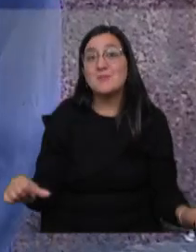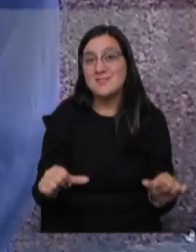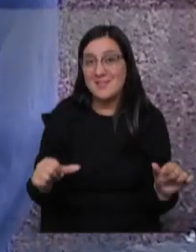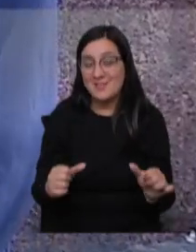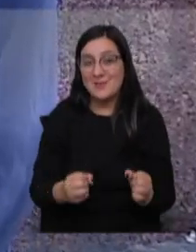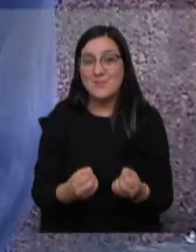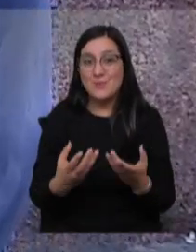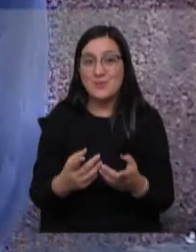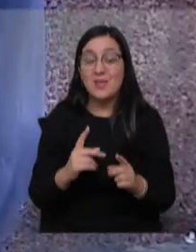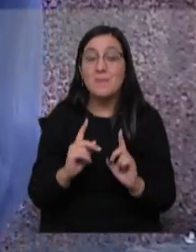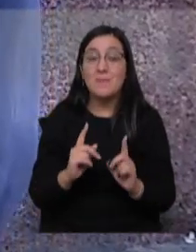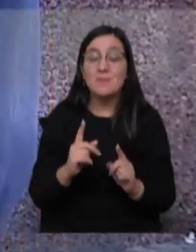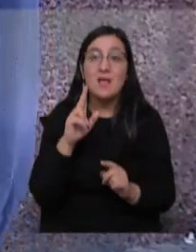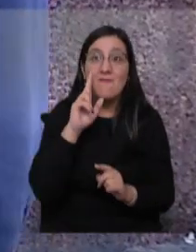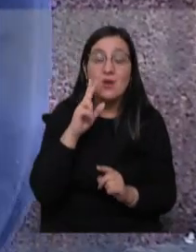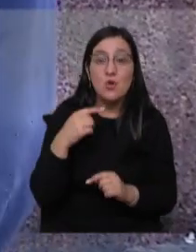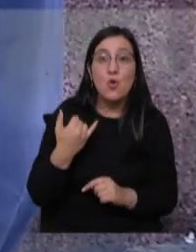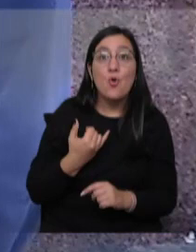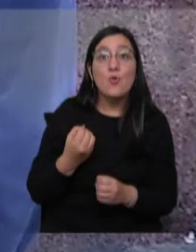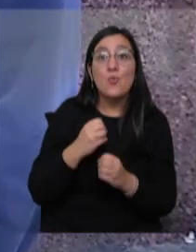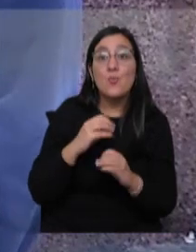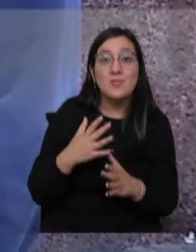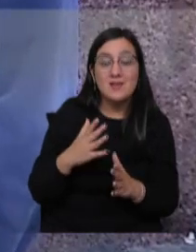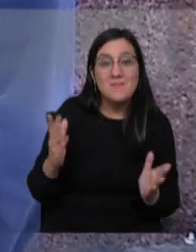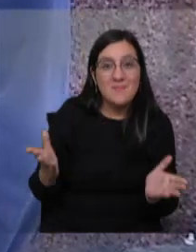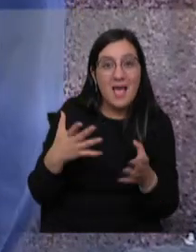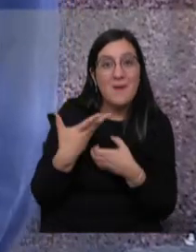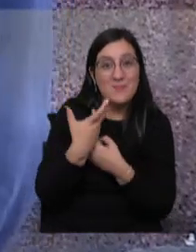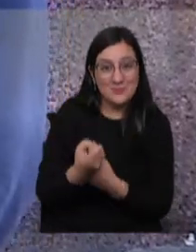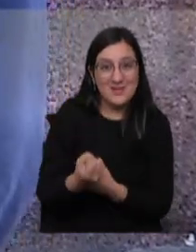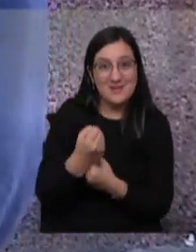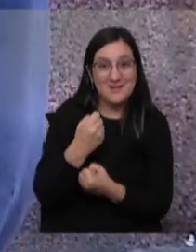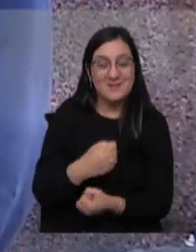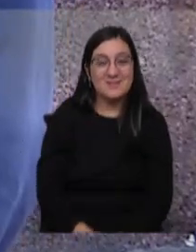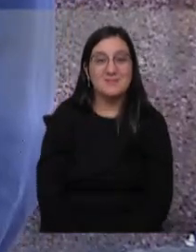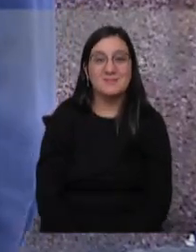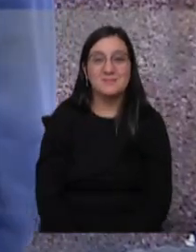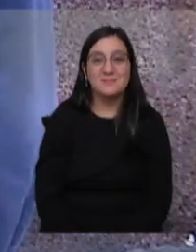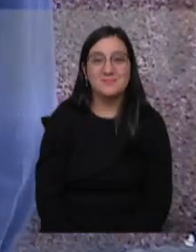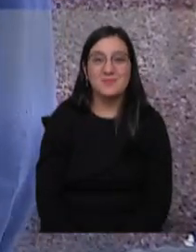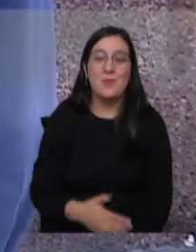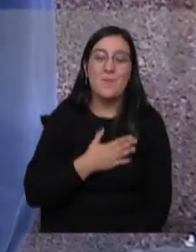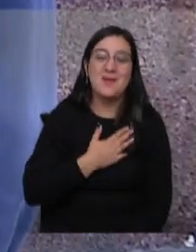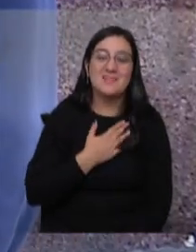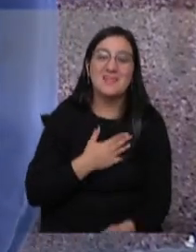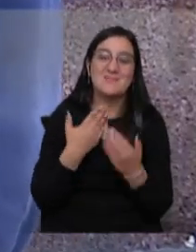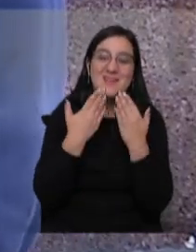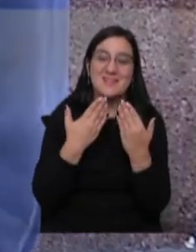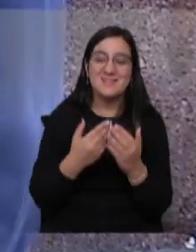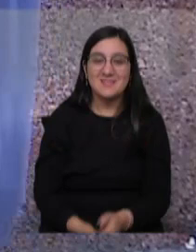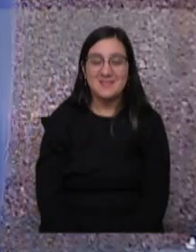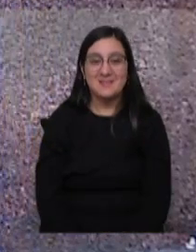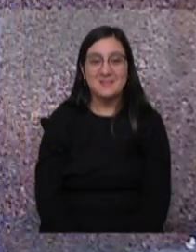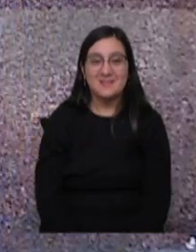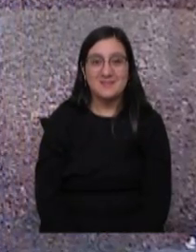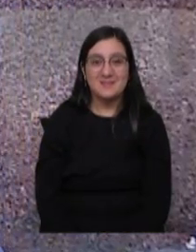Bueno, y vamos a hacer el seguimiento para ver cómo les va y para alentar claramente en este Panamericano de clubes. Un placer, y bueno, muchas gracias. Gracias a ti,